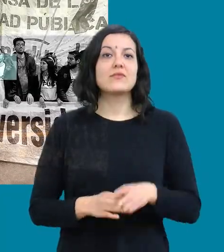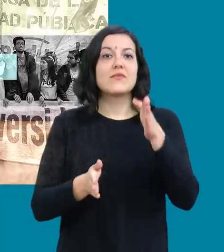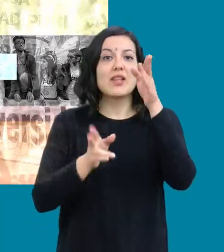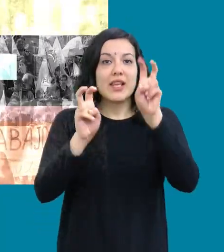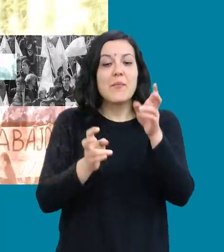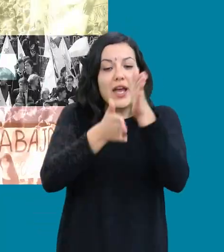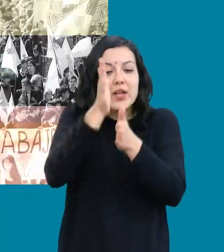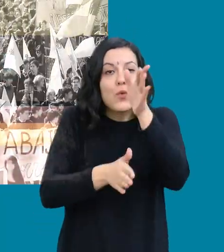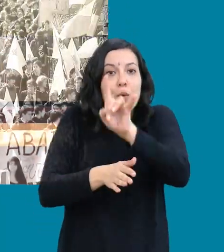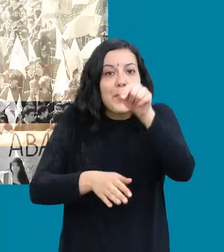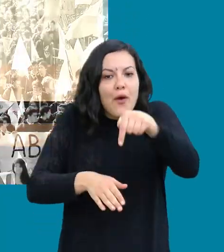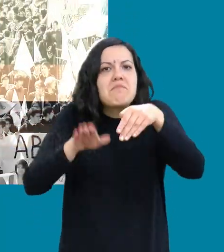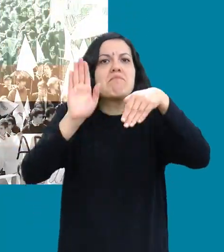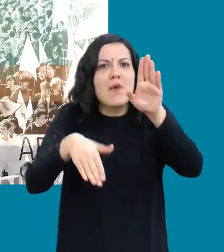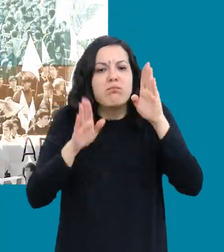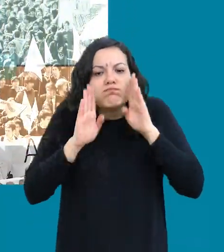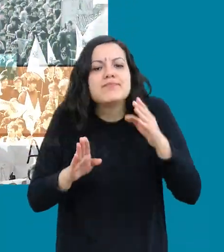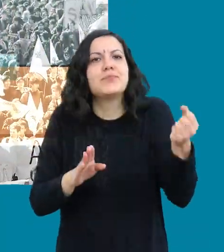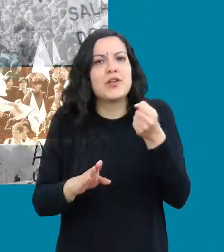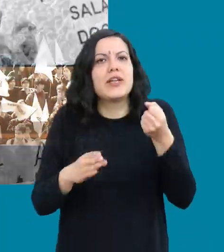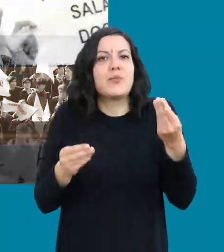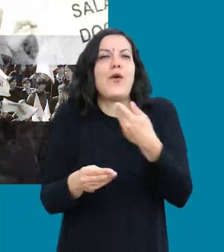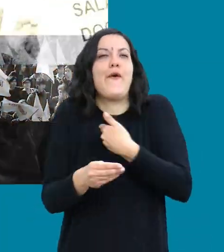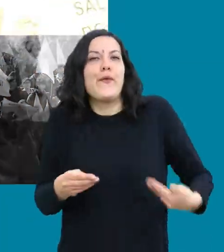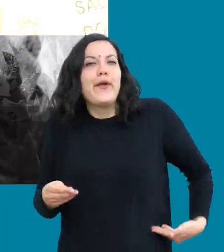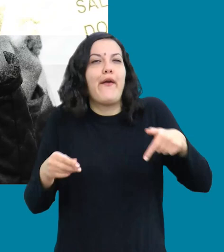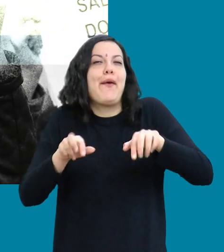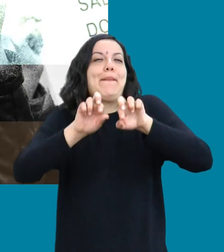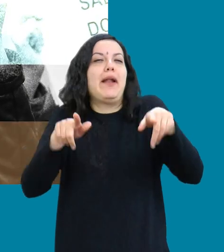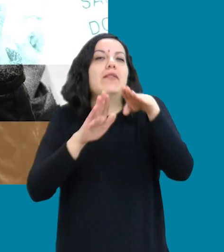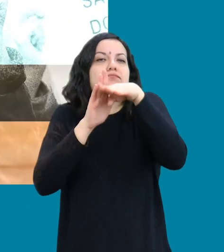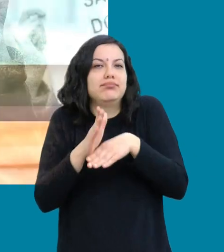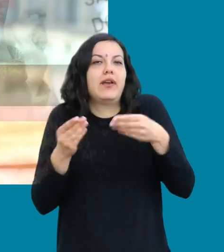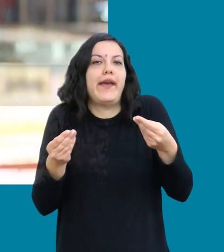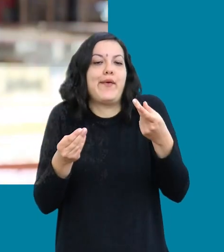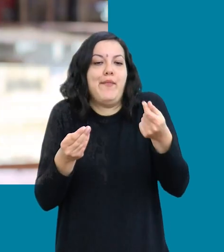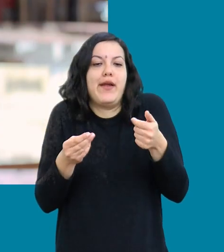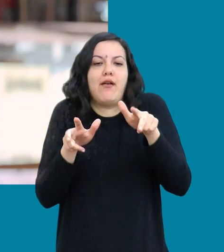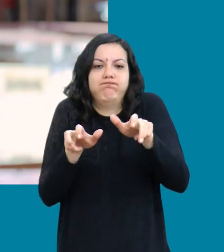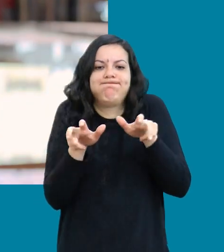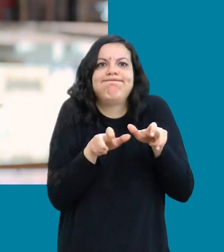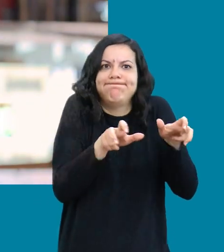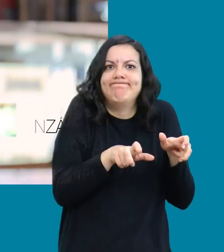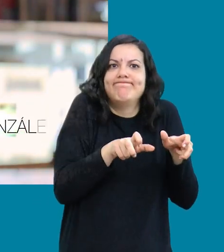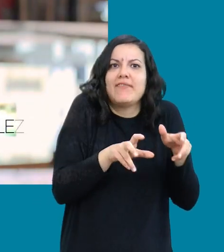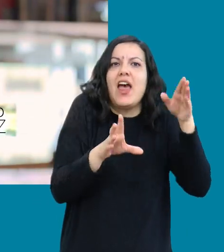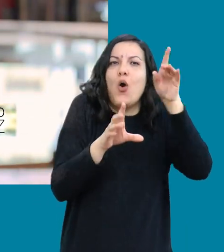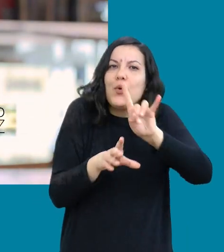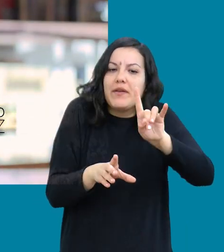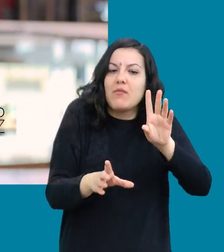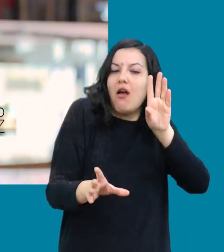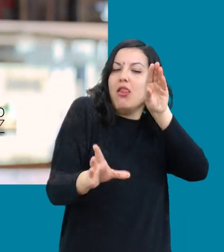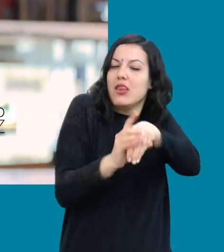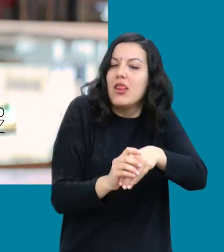gratuidad adquiere mucha más importancia porque los planes que escuchás por todos lados del gobierno es el arancelamiento va a introducir la diferencia social